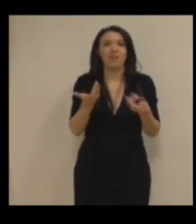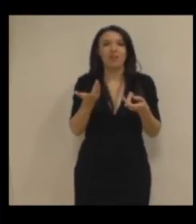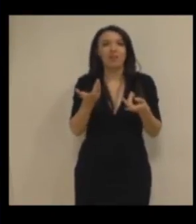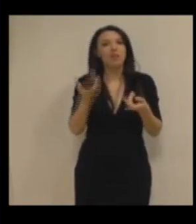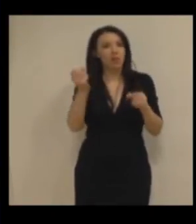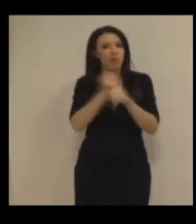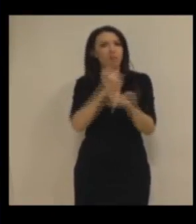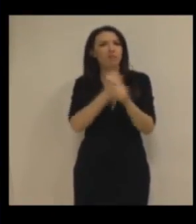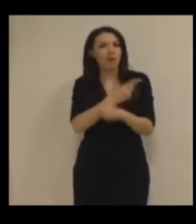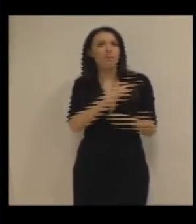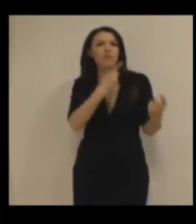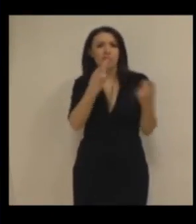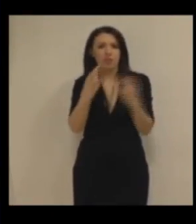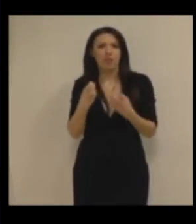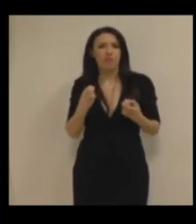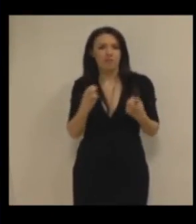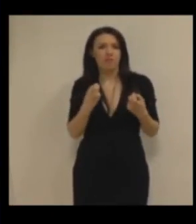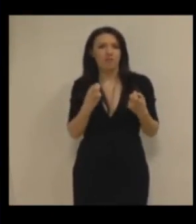creo que todos pensamos